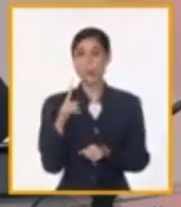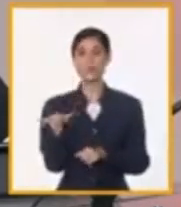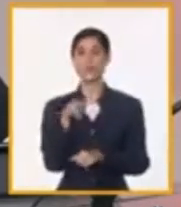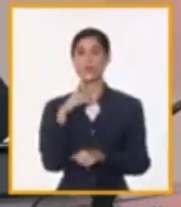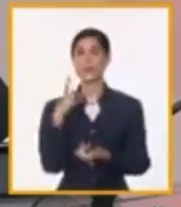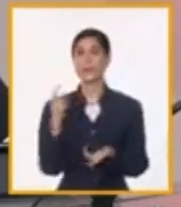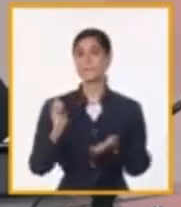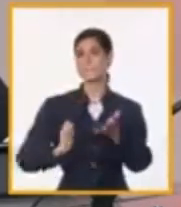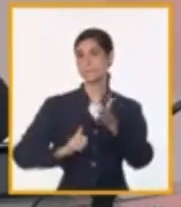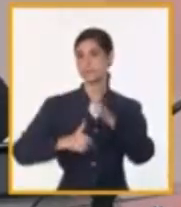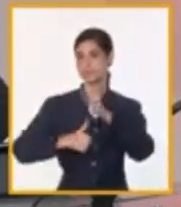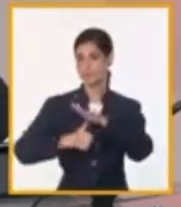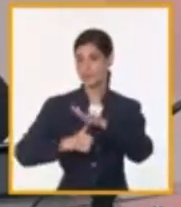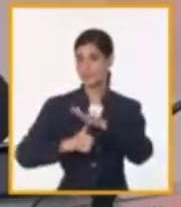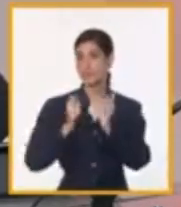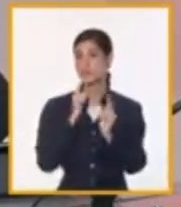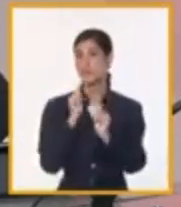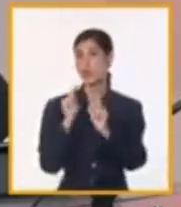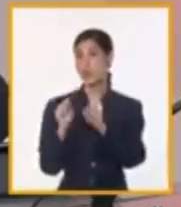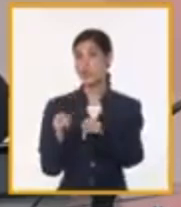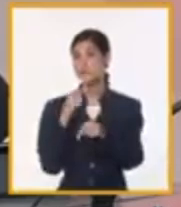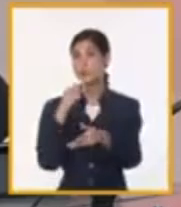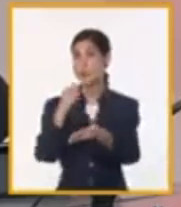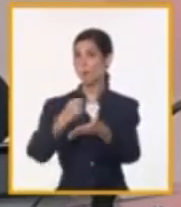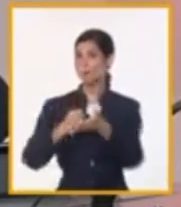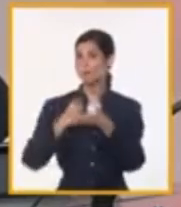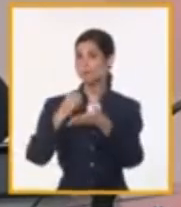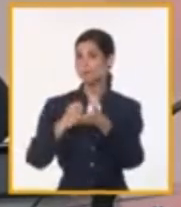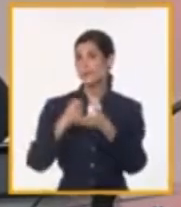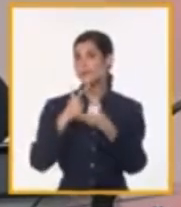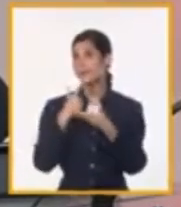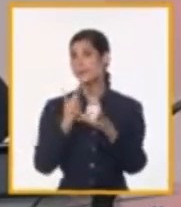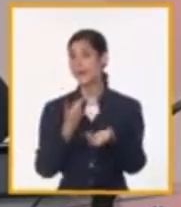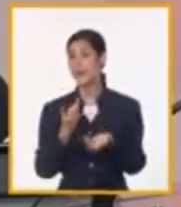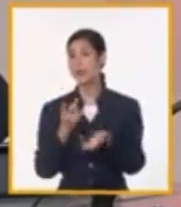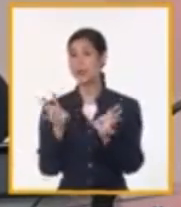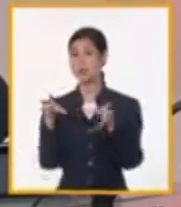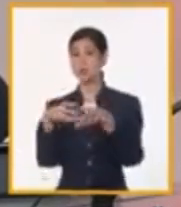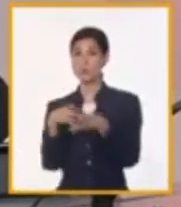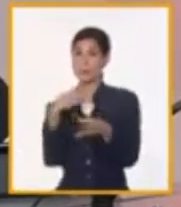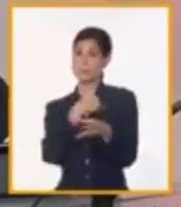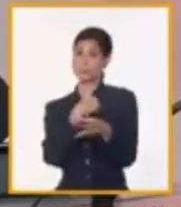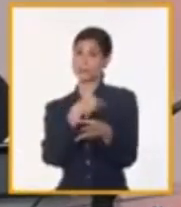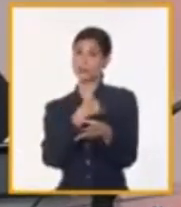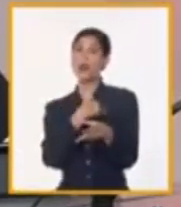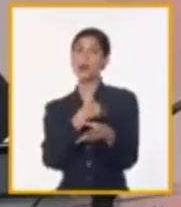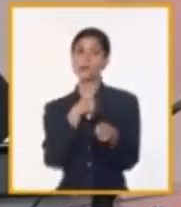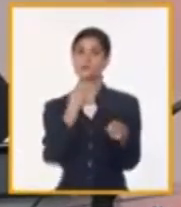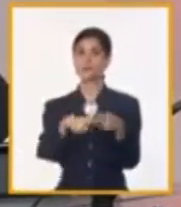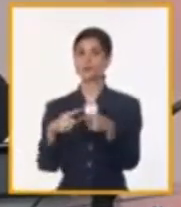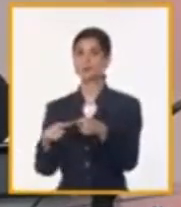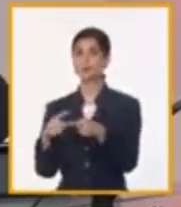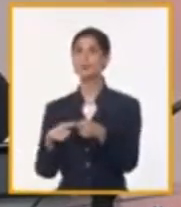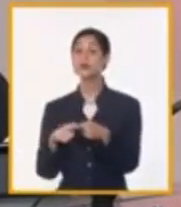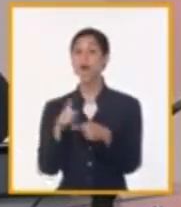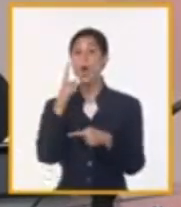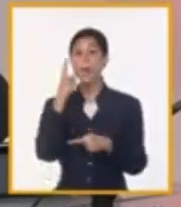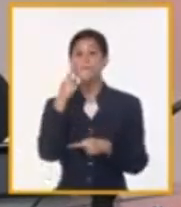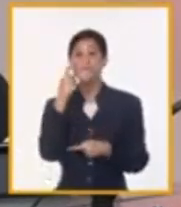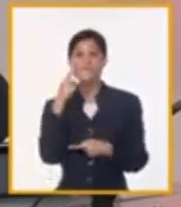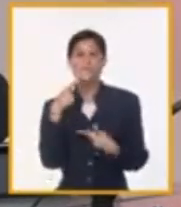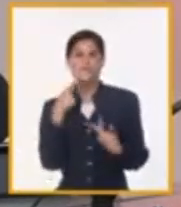de que va a permitir otra vez traer bases militares extranjeras al país vamos a ver desde el punto de vista